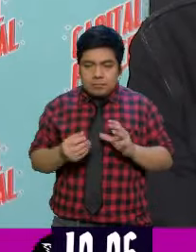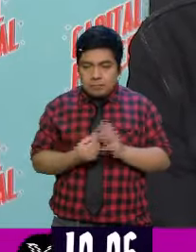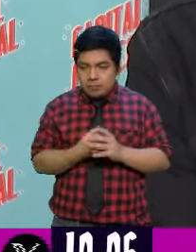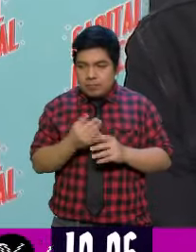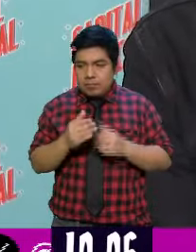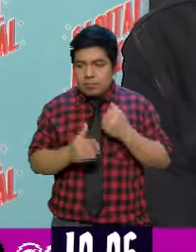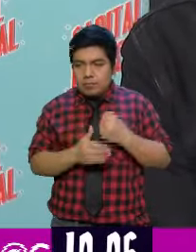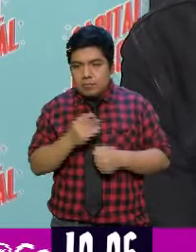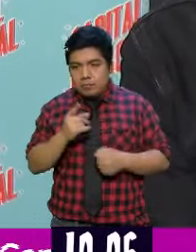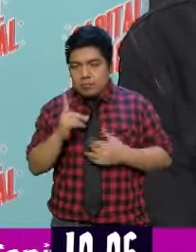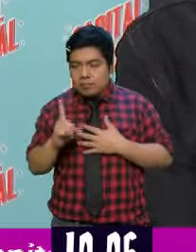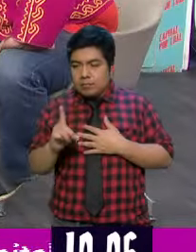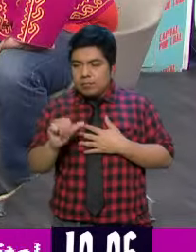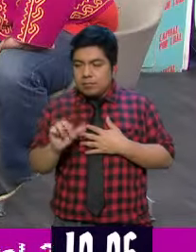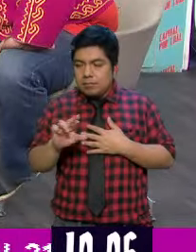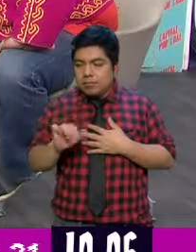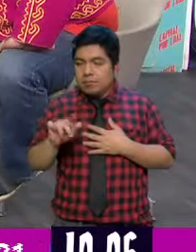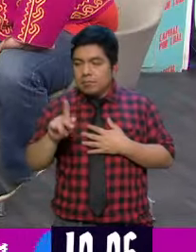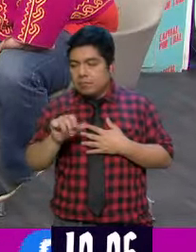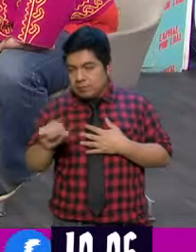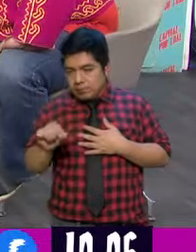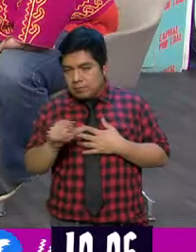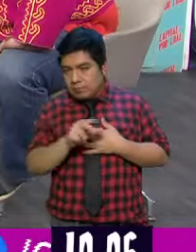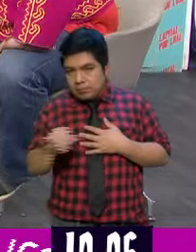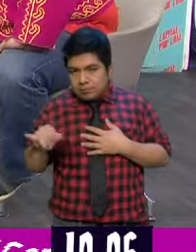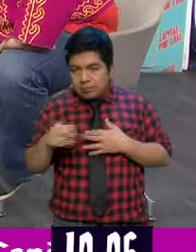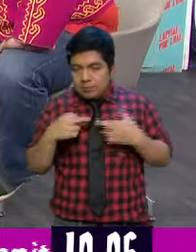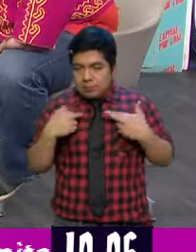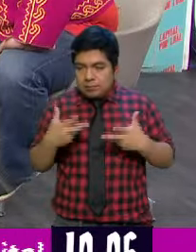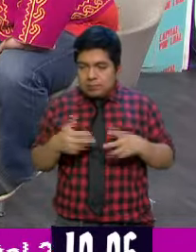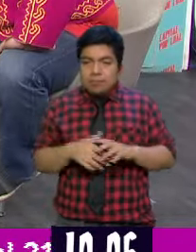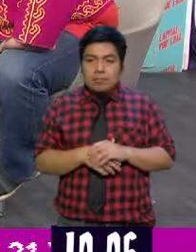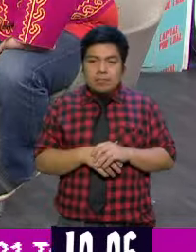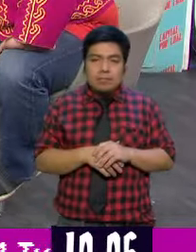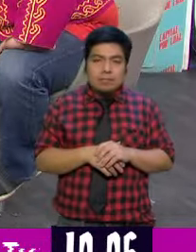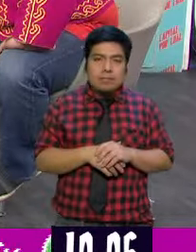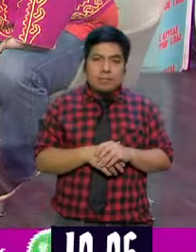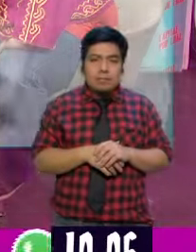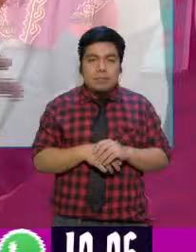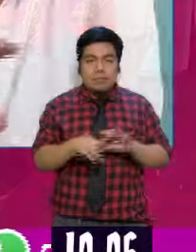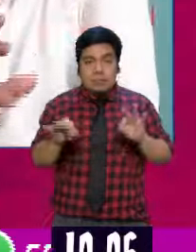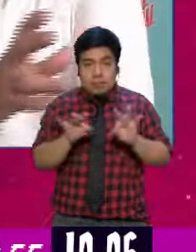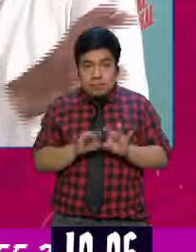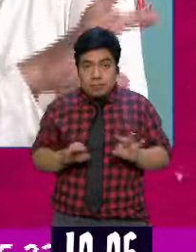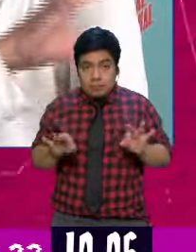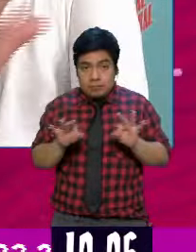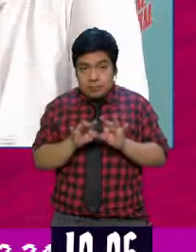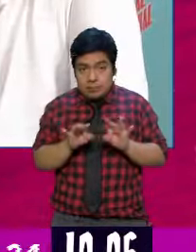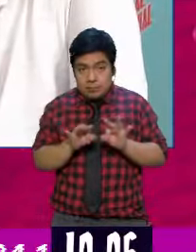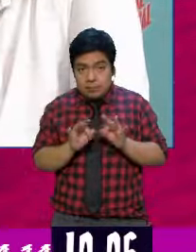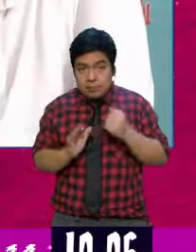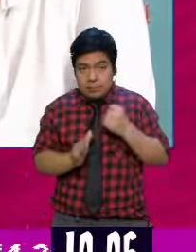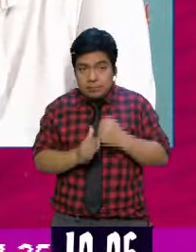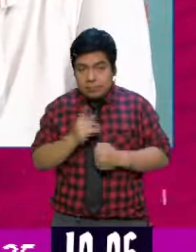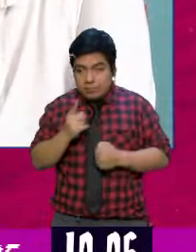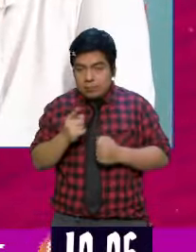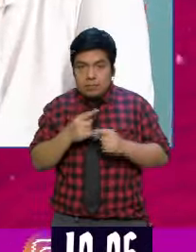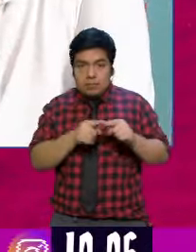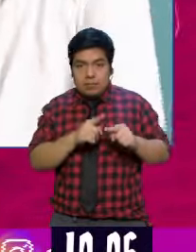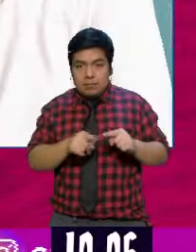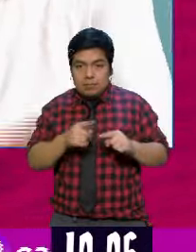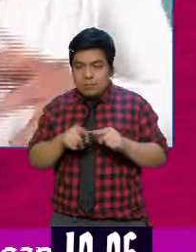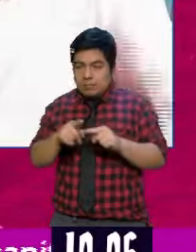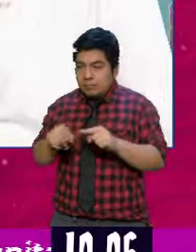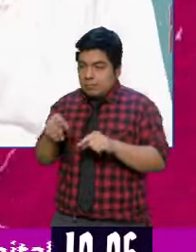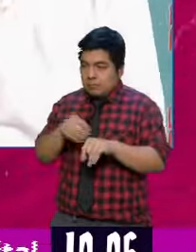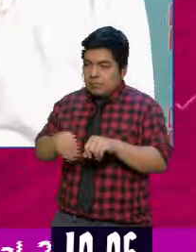bonito darks que recibir. Sí, exacto. Es muy interesante porque nos hemos reunido gente de diversas disciplinas